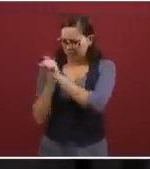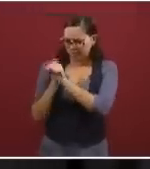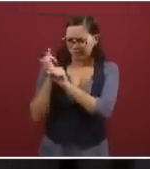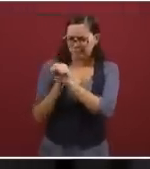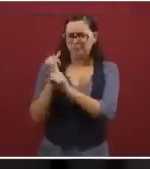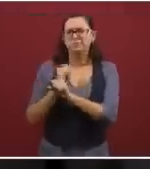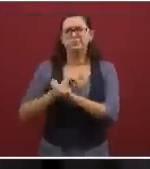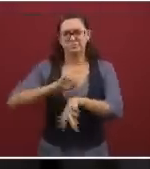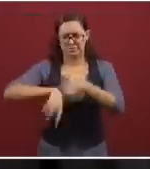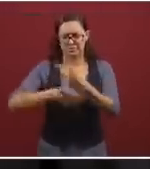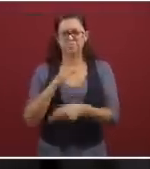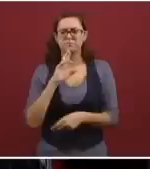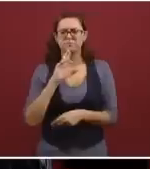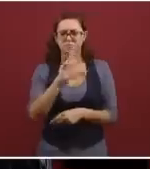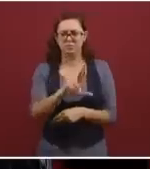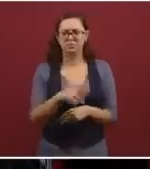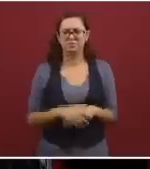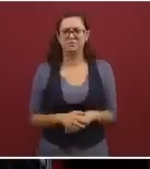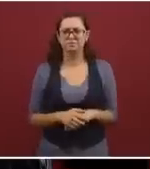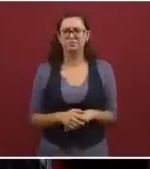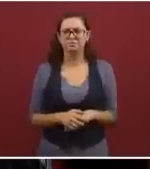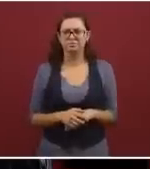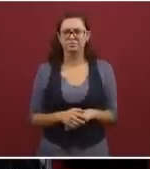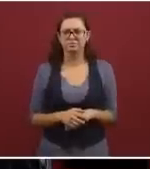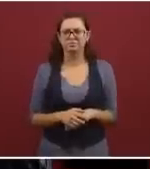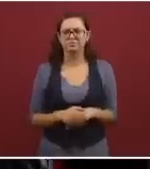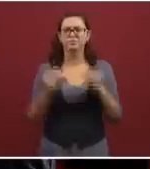a dar respuesta a la comunidad.